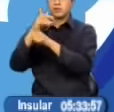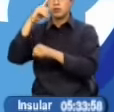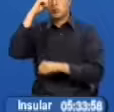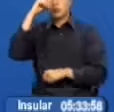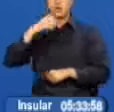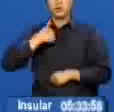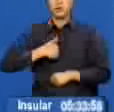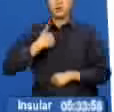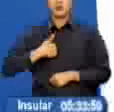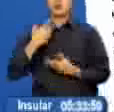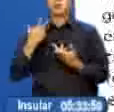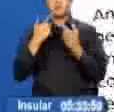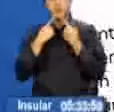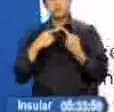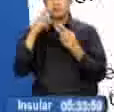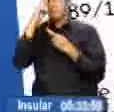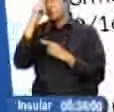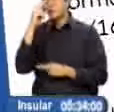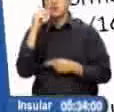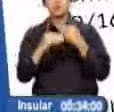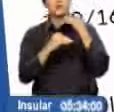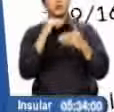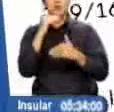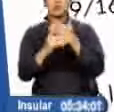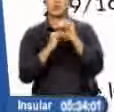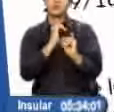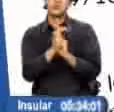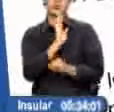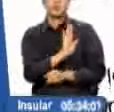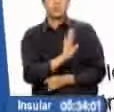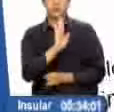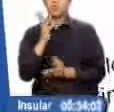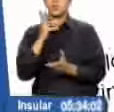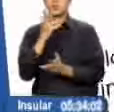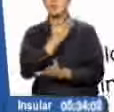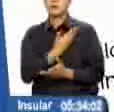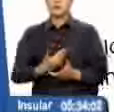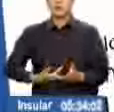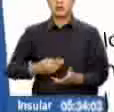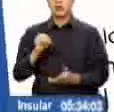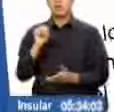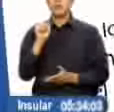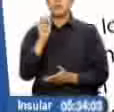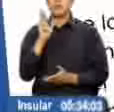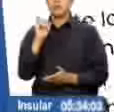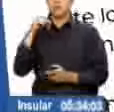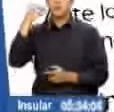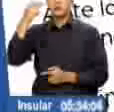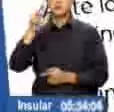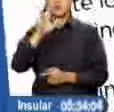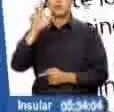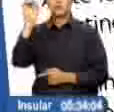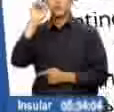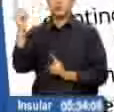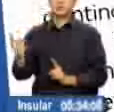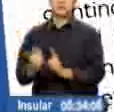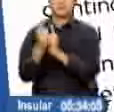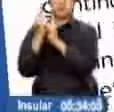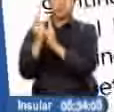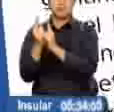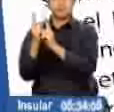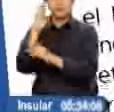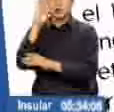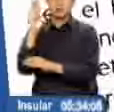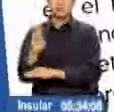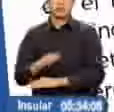argentino por su parte aseguró que respeta el proceso institucional el presidente macri recibirá a temer el próximo 3 de octubre familar